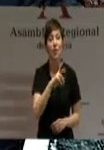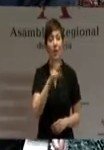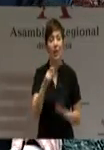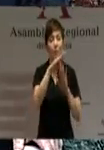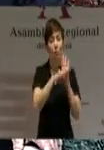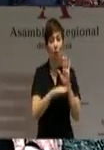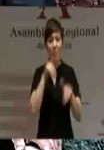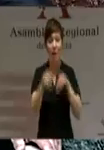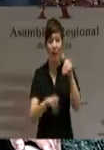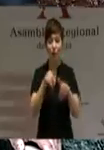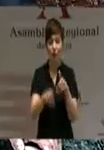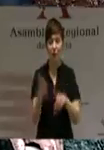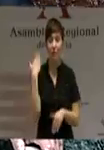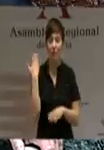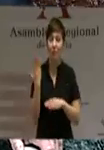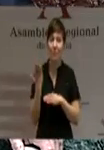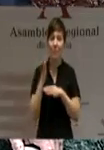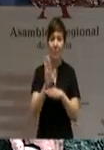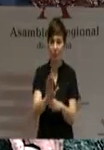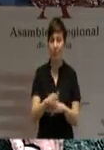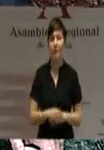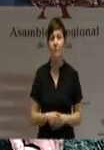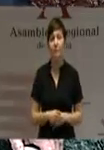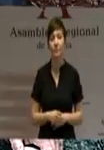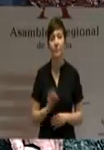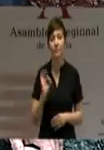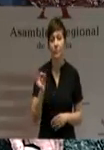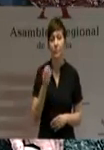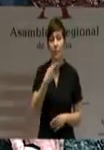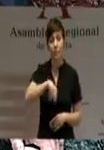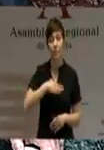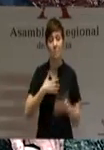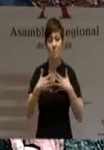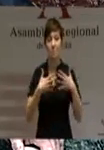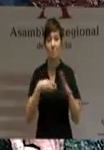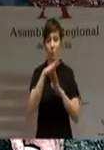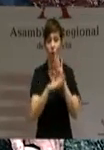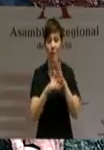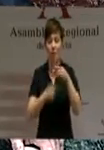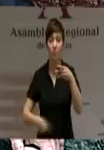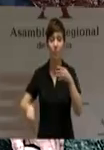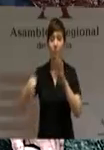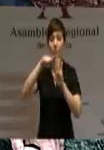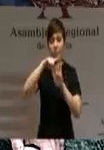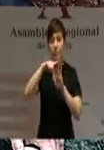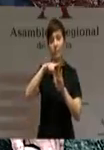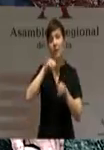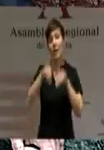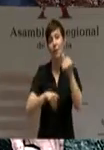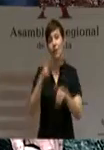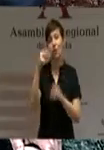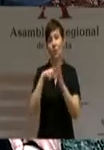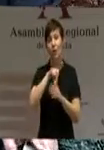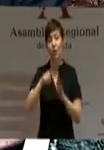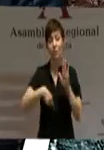aquel con el que se presentó. Es verdad que no encabezando la lista regional en las elecciones del año 2011. Ayer nos